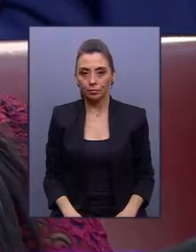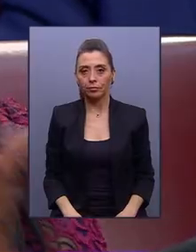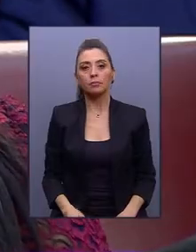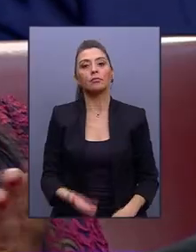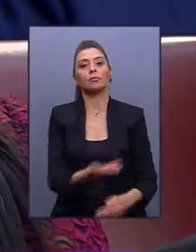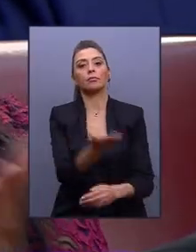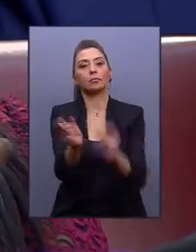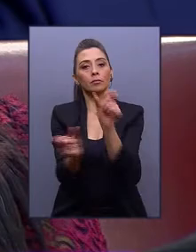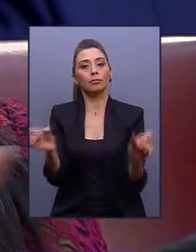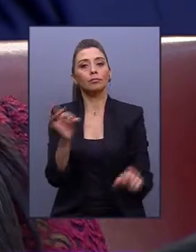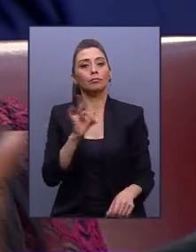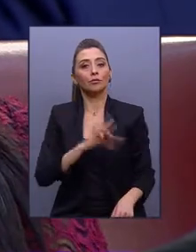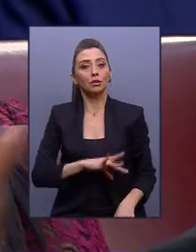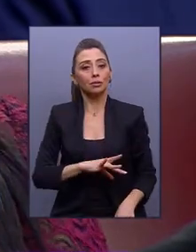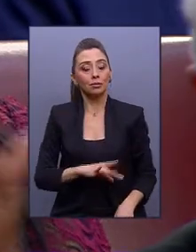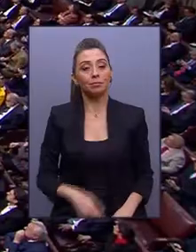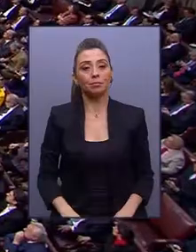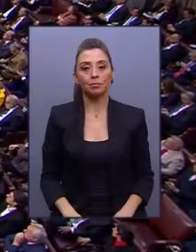Compatriotas,